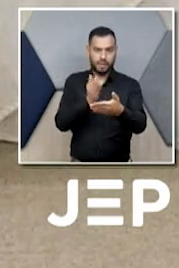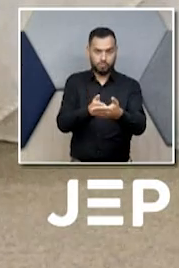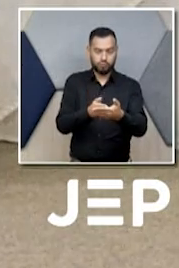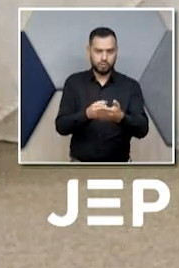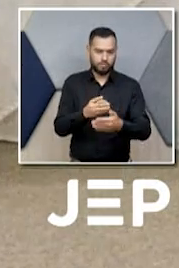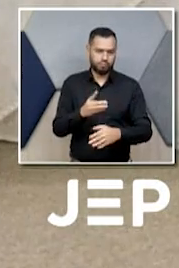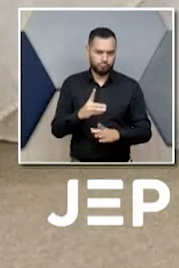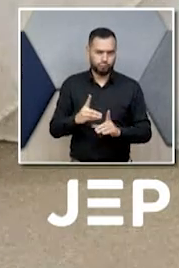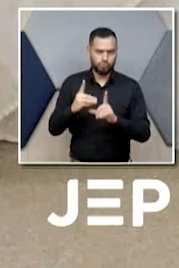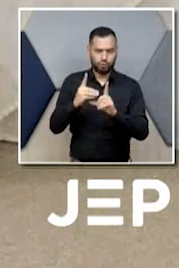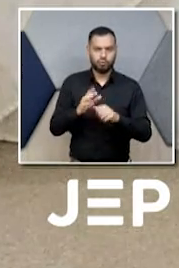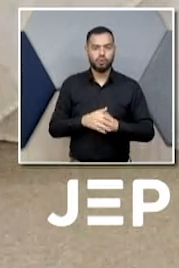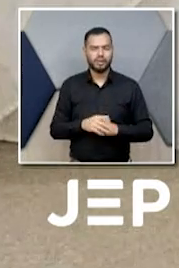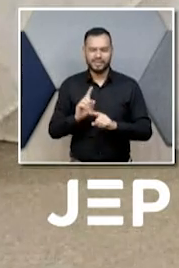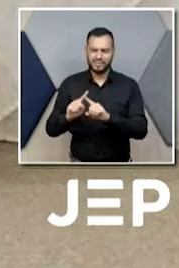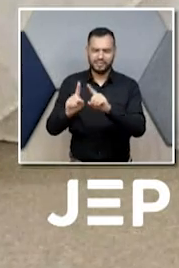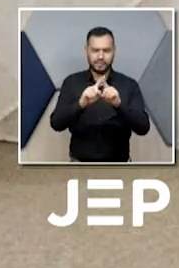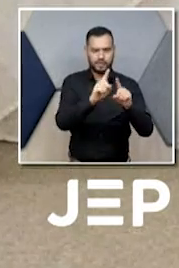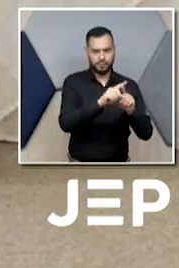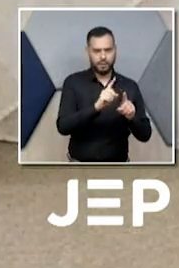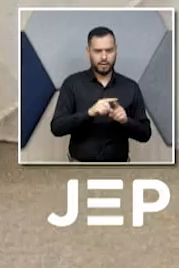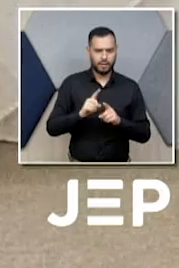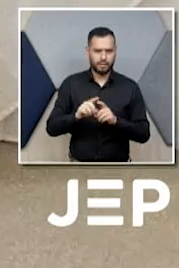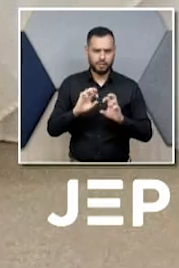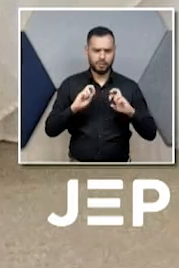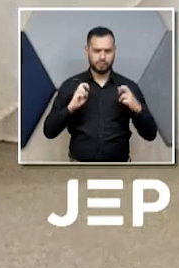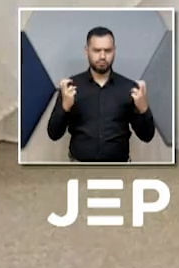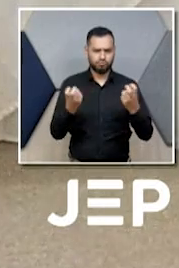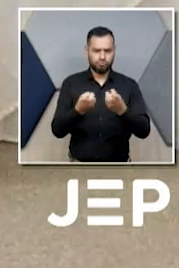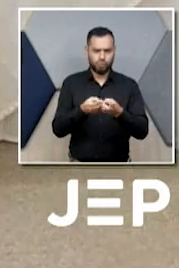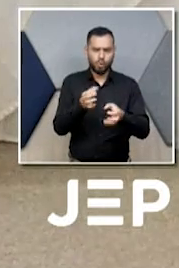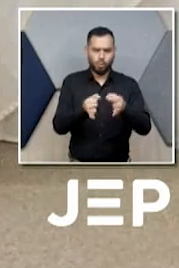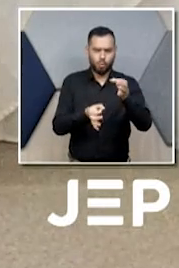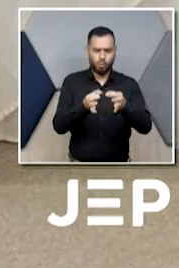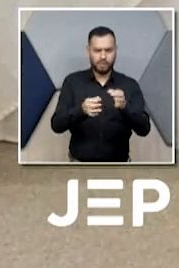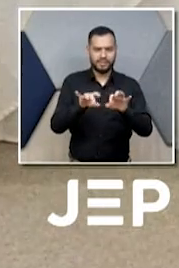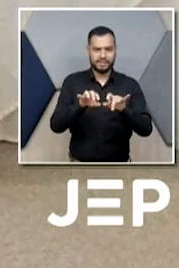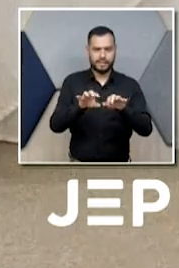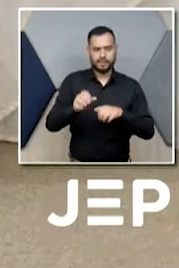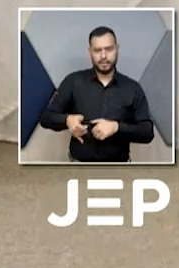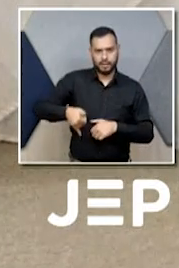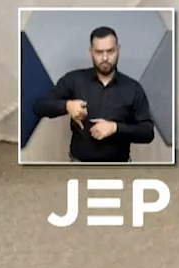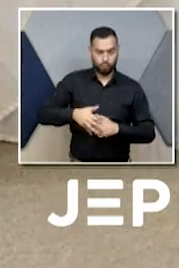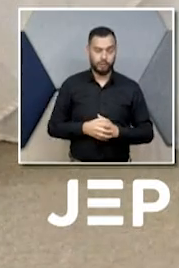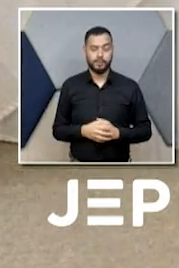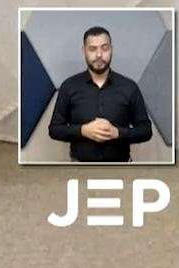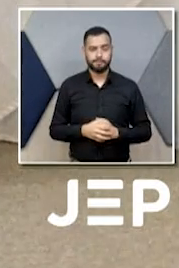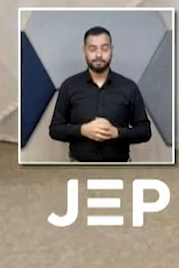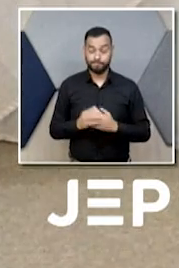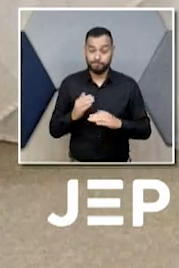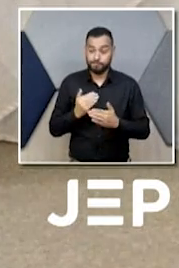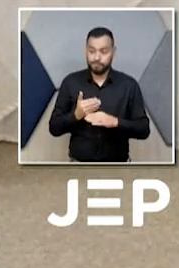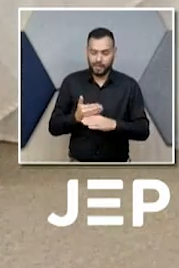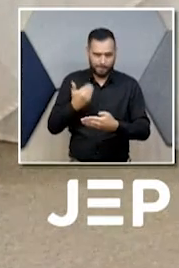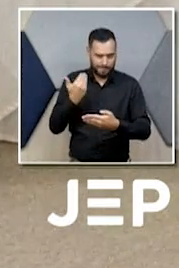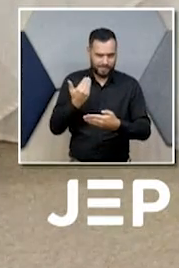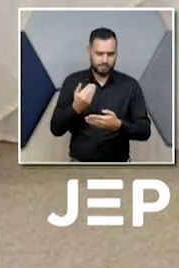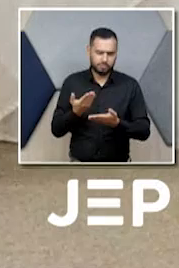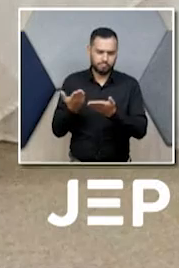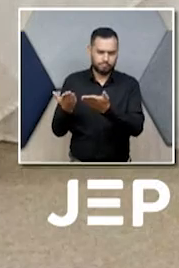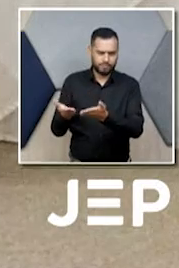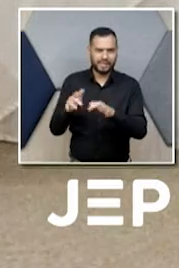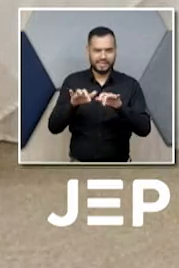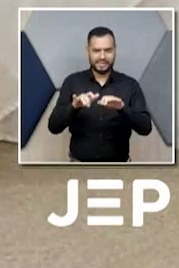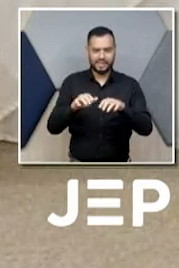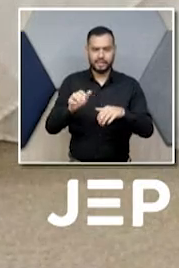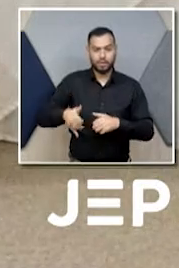otros colegas de la magistratura de la Secretaría Ejecutiva. Pero sin más preámbulos, quiero darle la palabra al secretario ejecutivo de la jurisdicción,